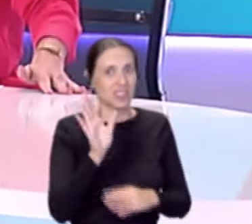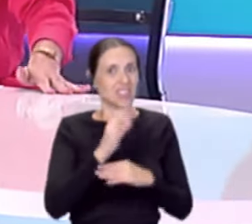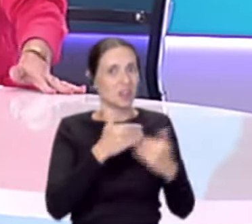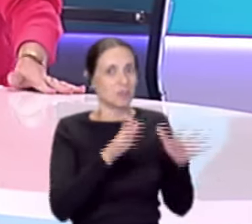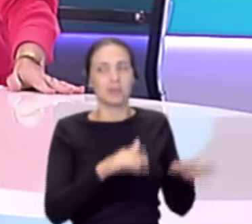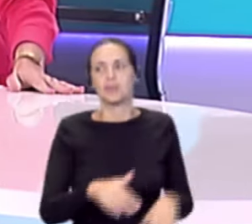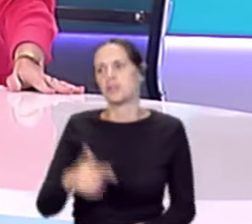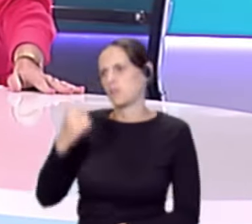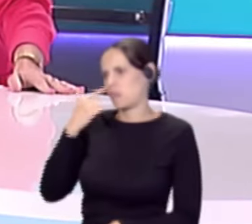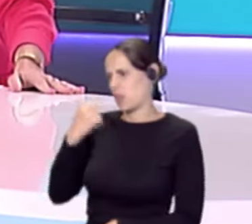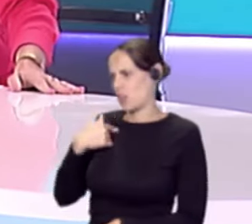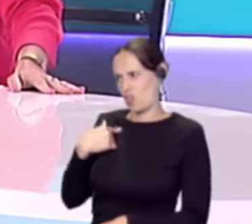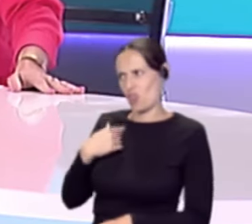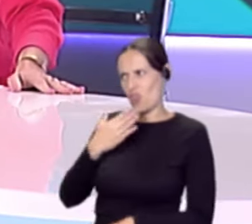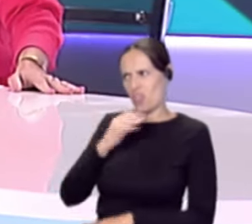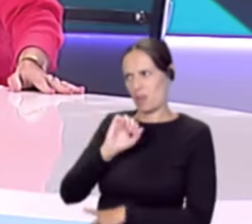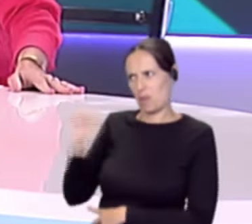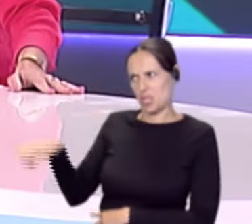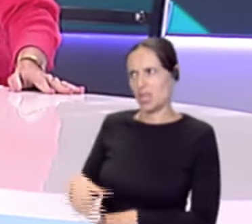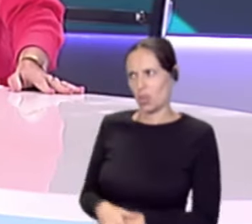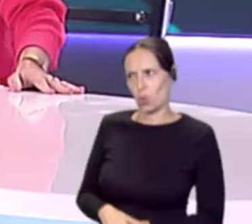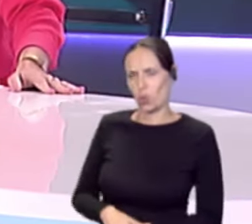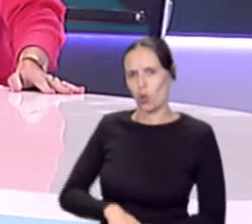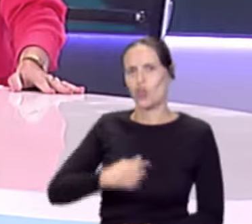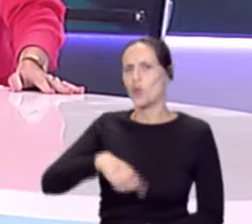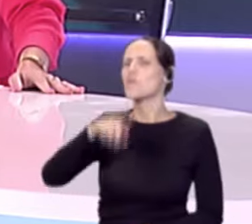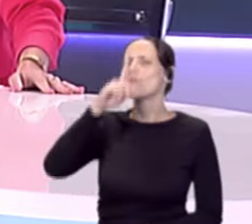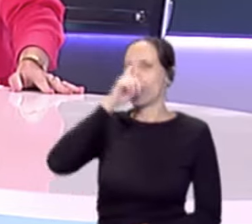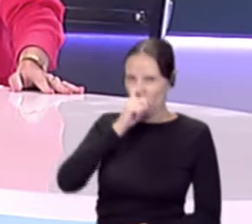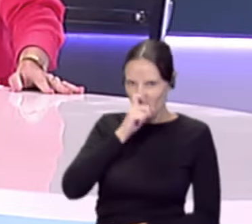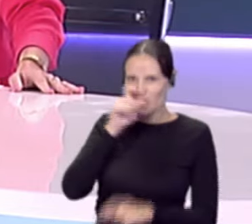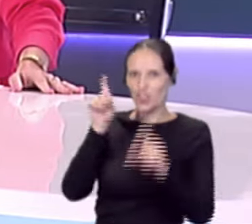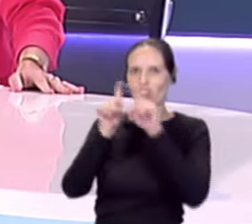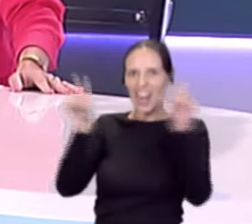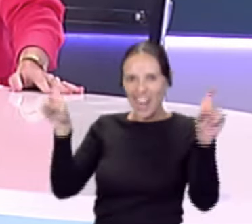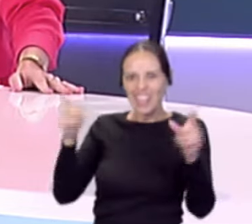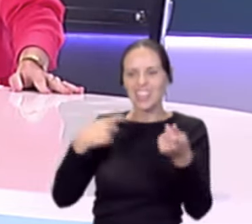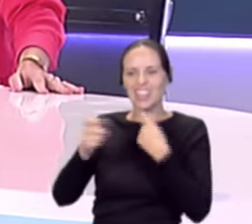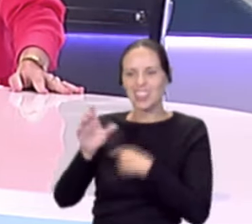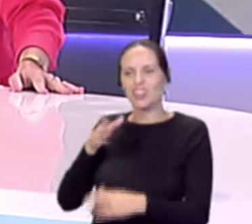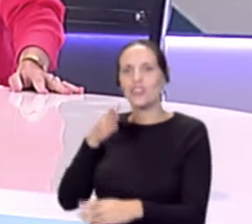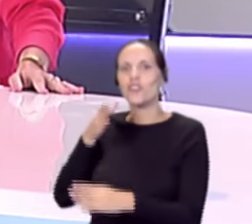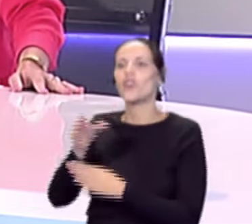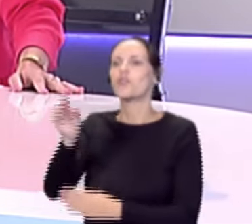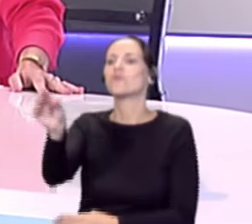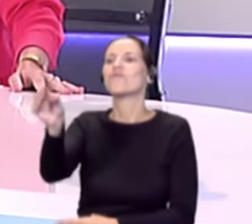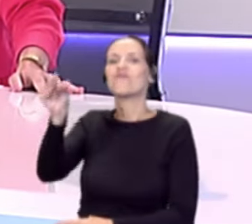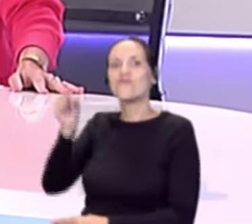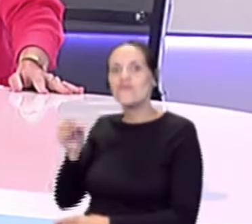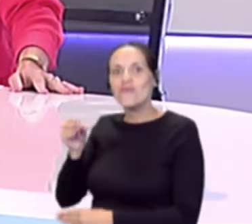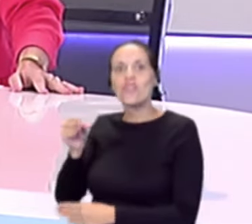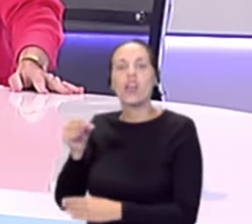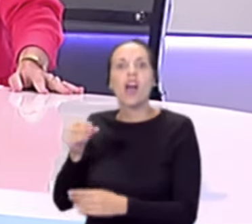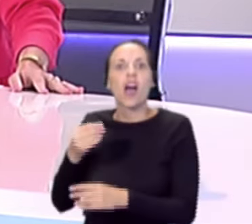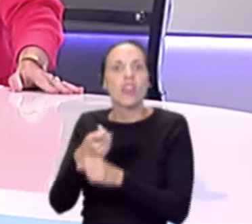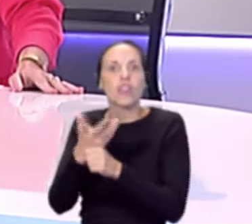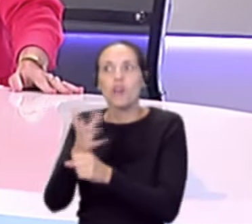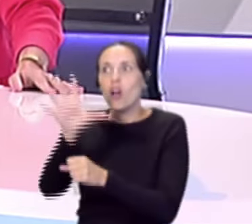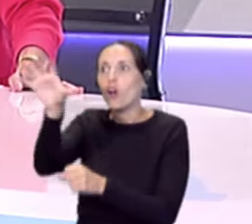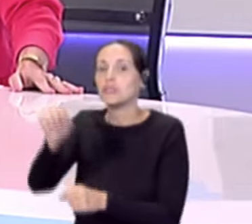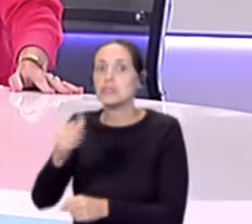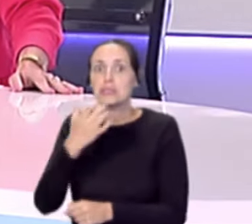María, yo que soy mayor que tú, yo recuerdo tener que ir a las tiendas a coger una película. Yo creo que si eso se lo explicamos ahora mismo a la